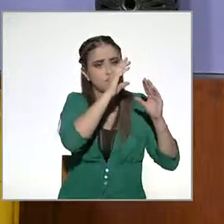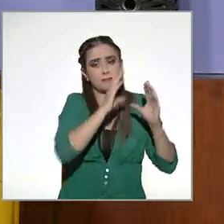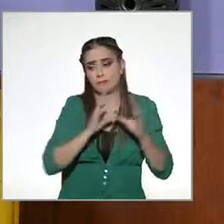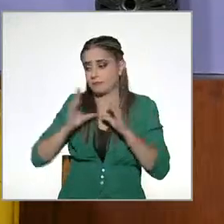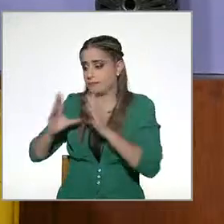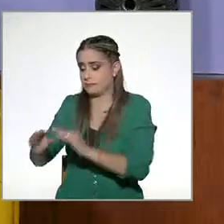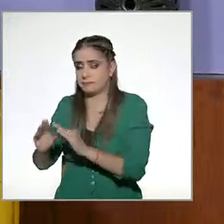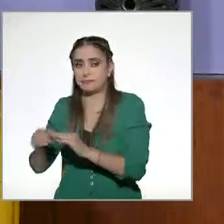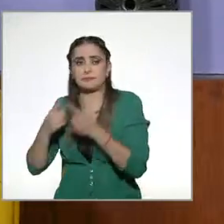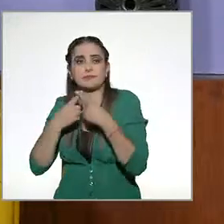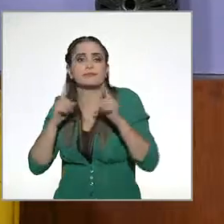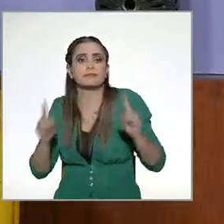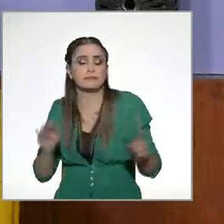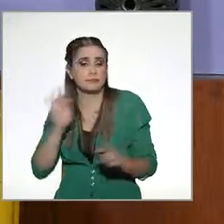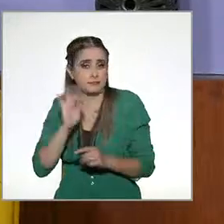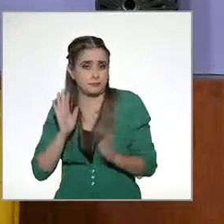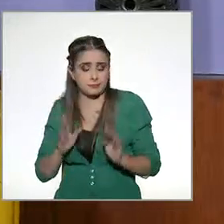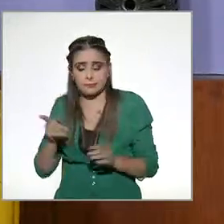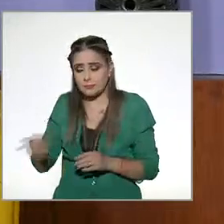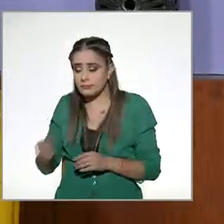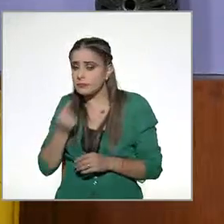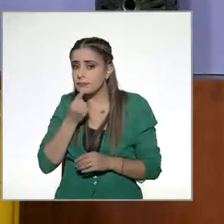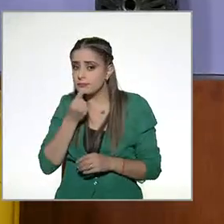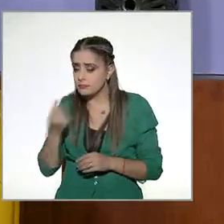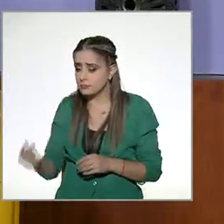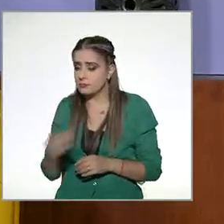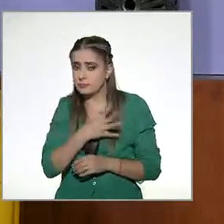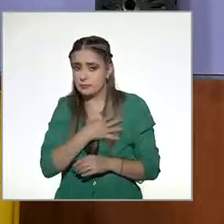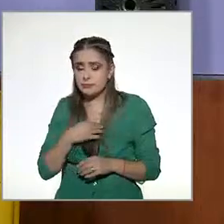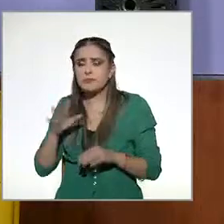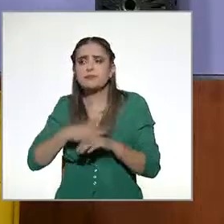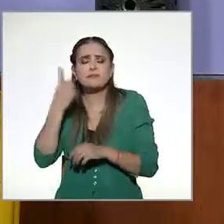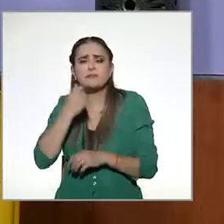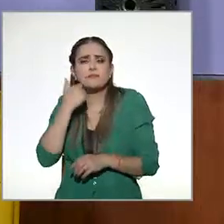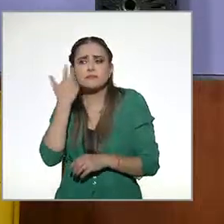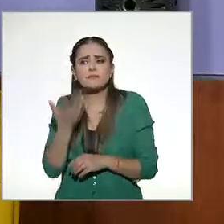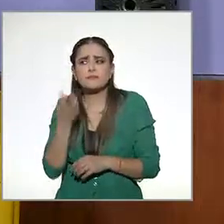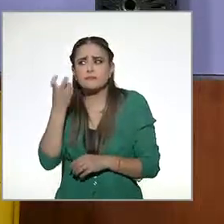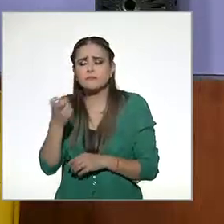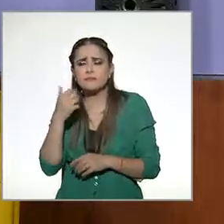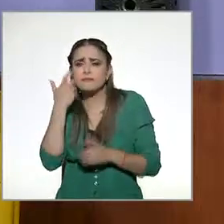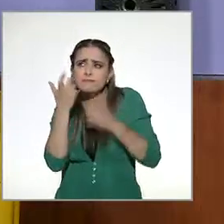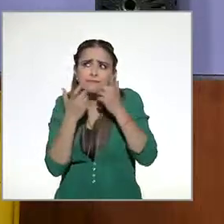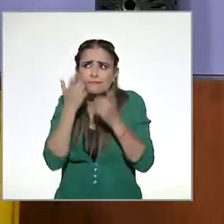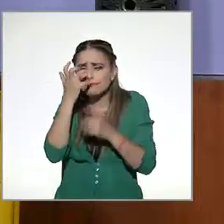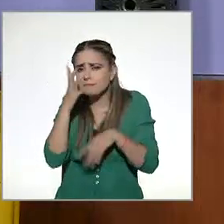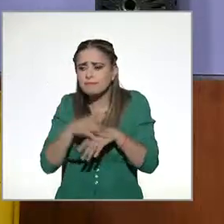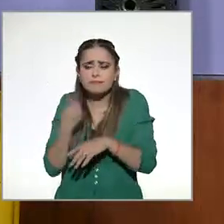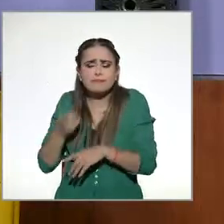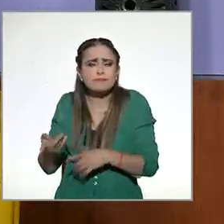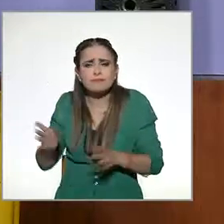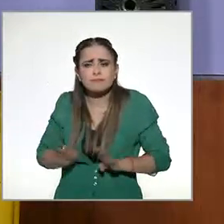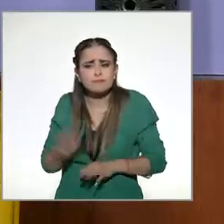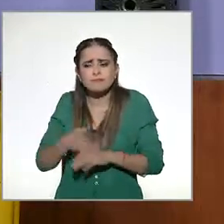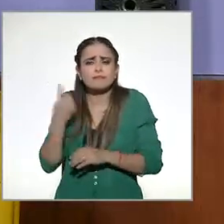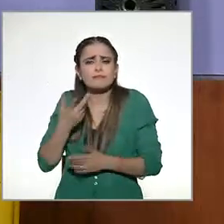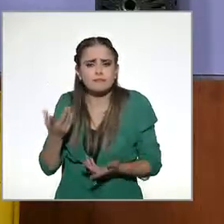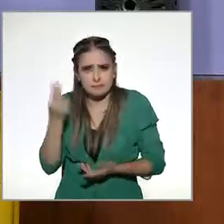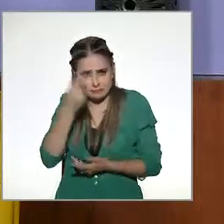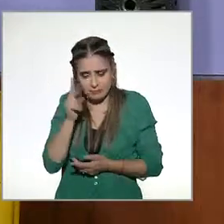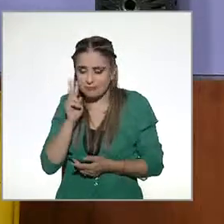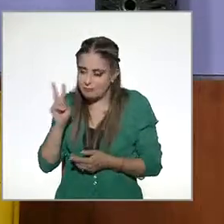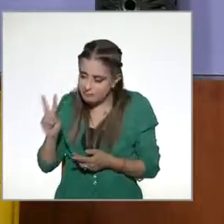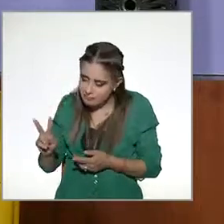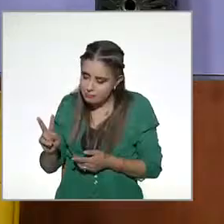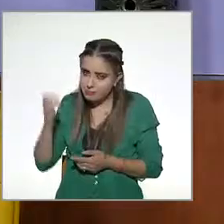pensar, ¿y ese chico desde dónde está eligiendo posicionarse en el mundo? Exacto. Que es lo que te decía la pregunta anterior de hace un rato de esta